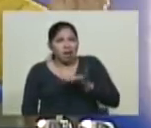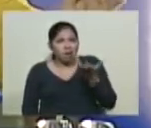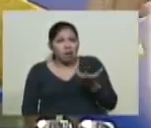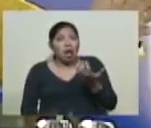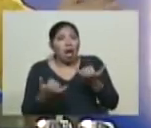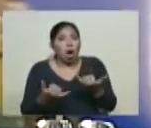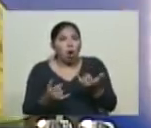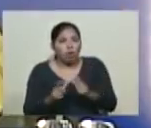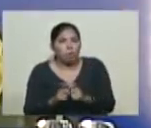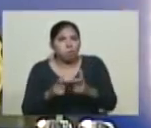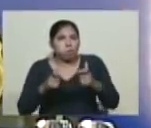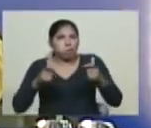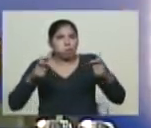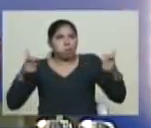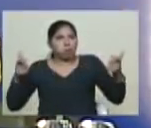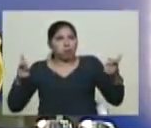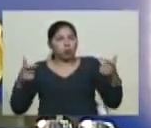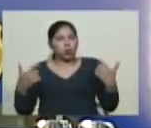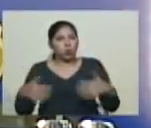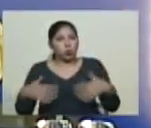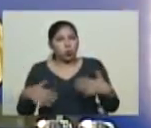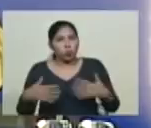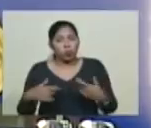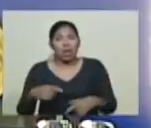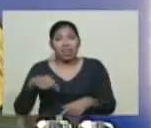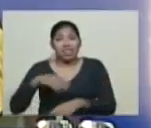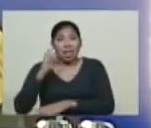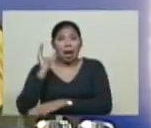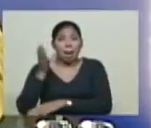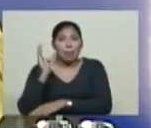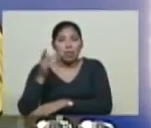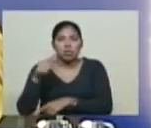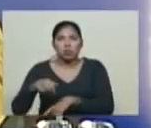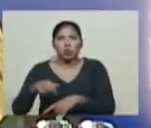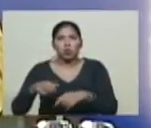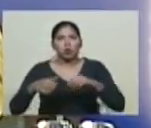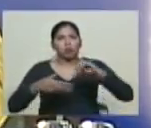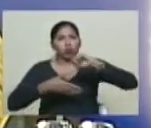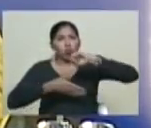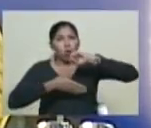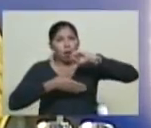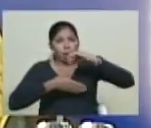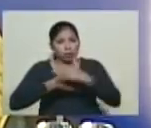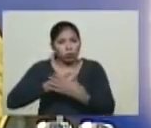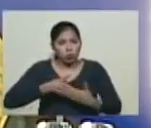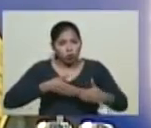multiplicado y es una amenaza en Sudamérica la situación de fiebre amarilla en